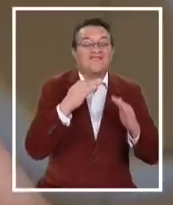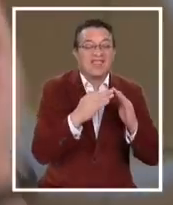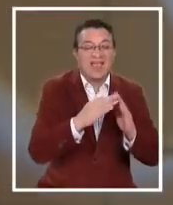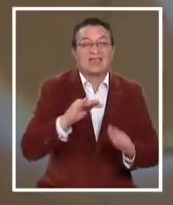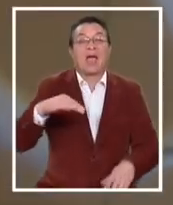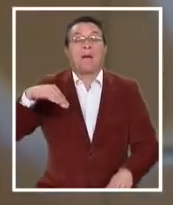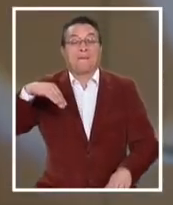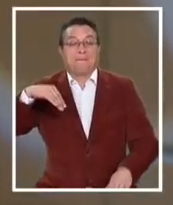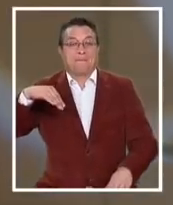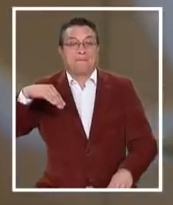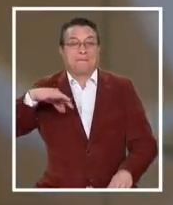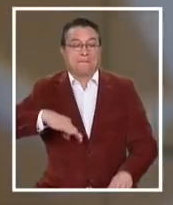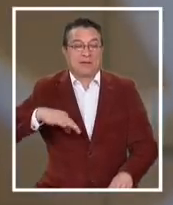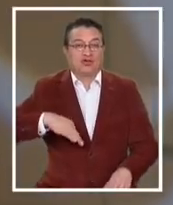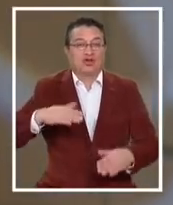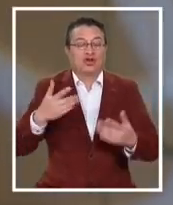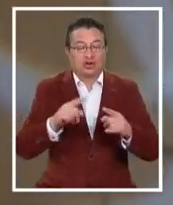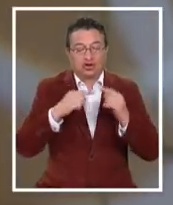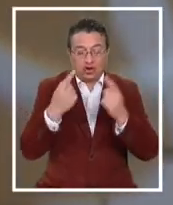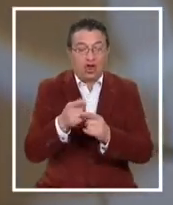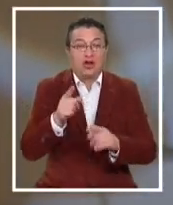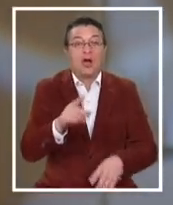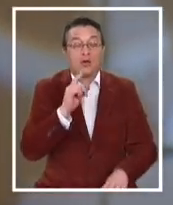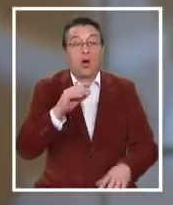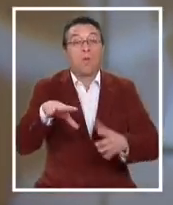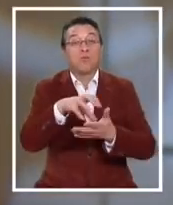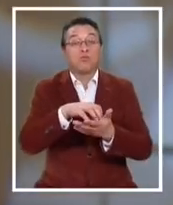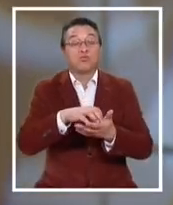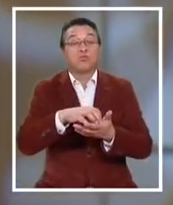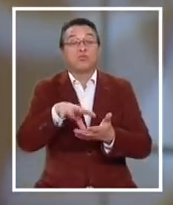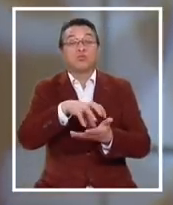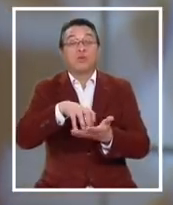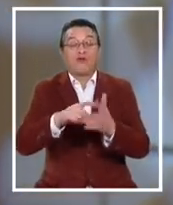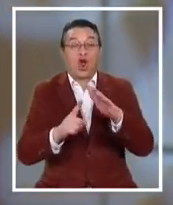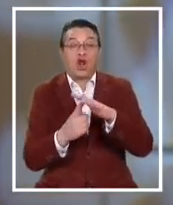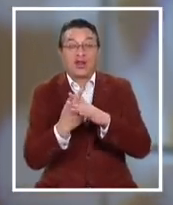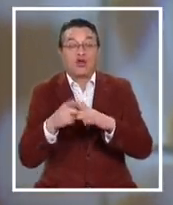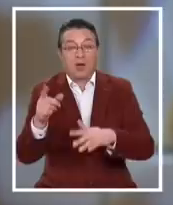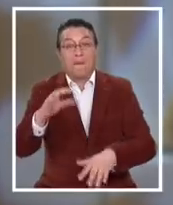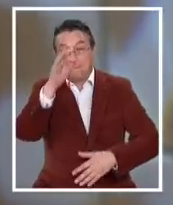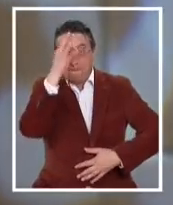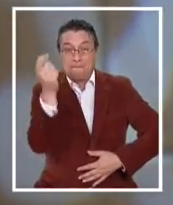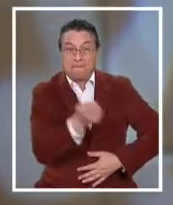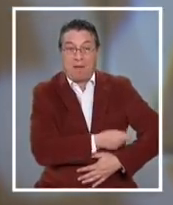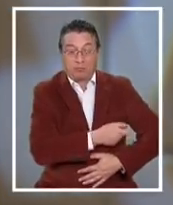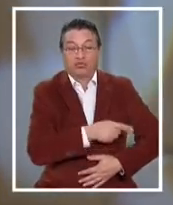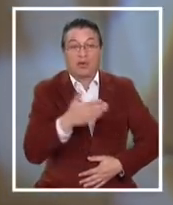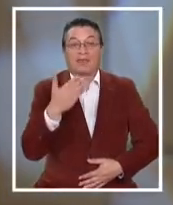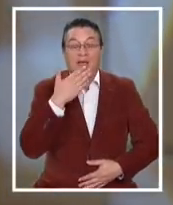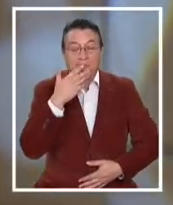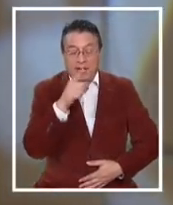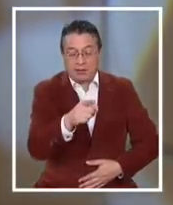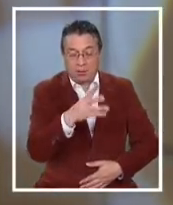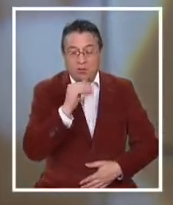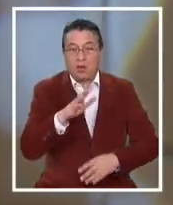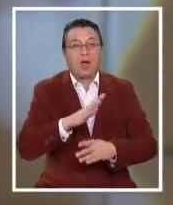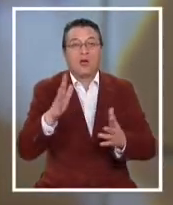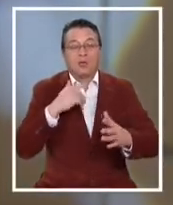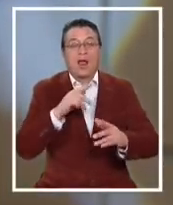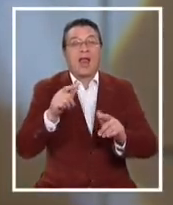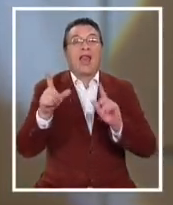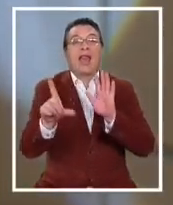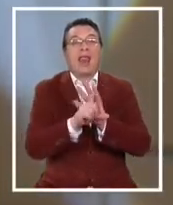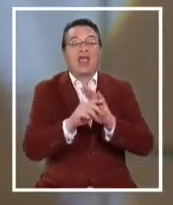diferencia sustantiva en lo que se hizo respecto a la política con los pueblos originarios, en particular con el pueblo nación mapuche, en donde se aplicó de manera indiscriminada la